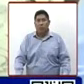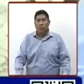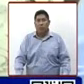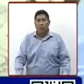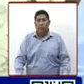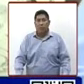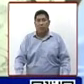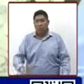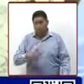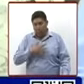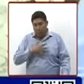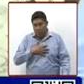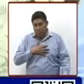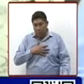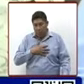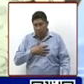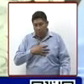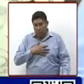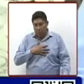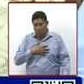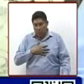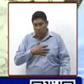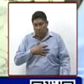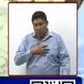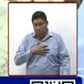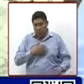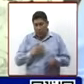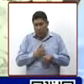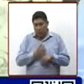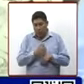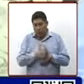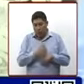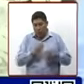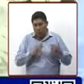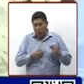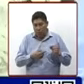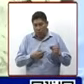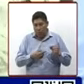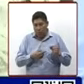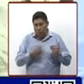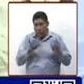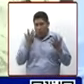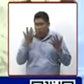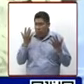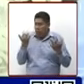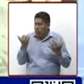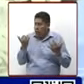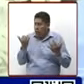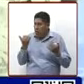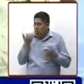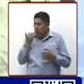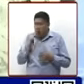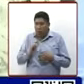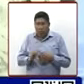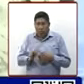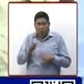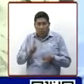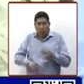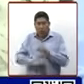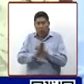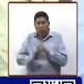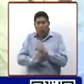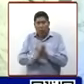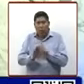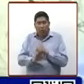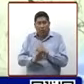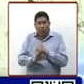Y no tuvo ni culpa ni dolor. Al menos cuando yo le dije, ¿por qué le ha tocado a una niña que no podía defenderse? El hombre